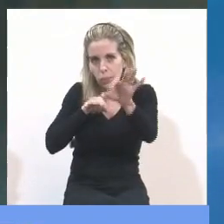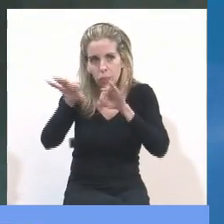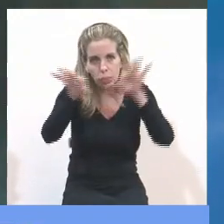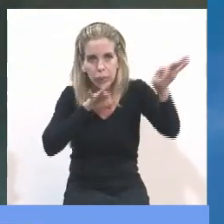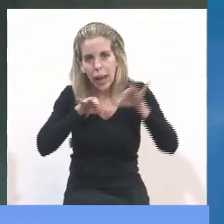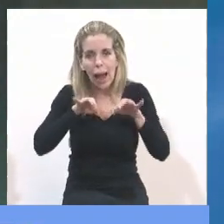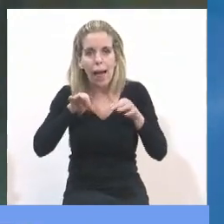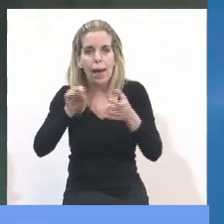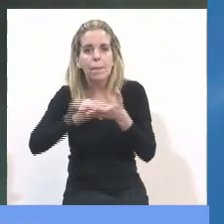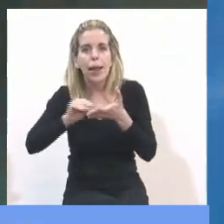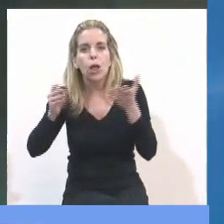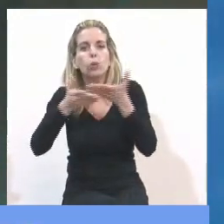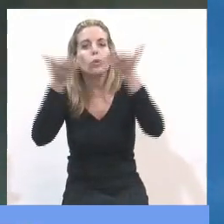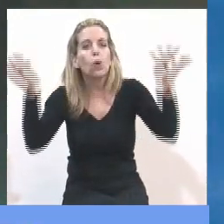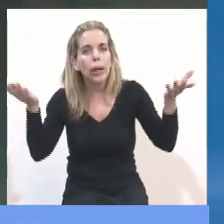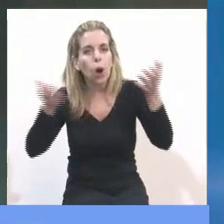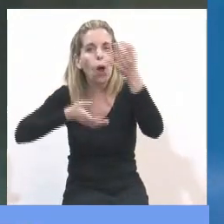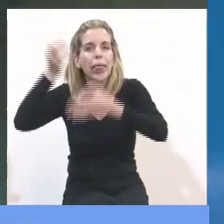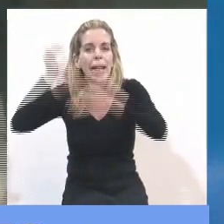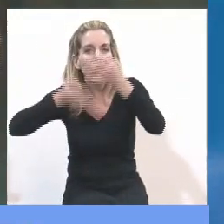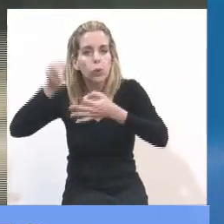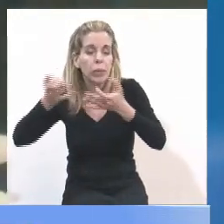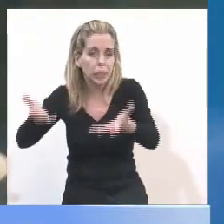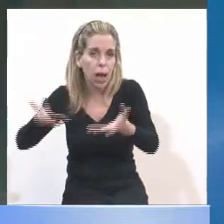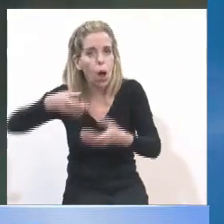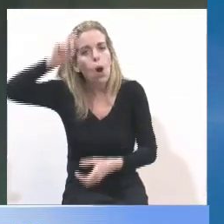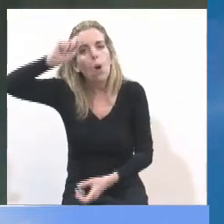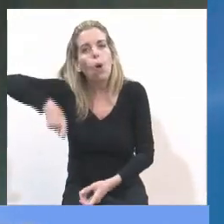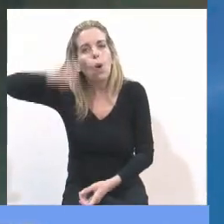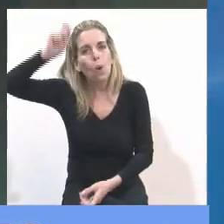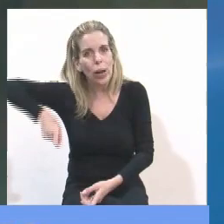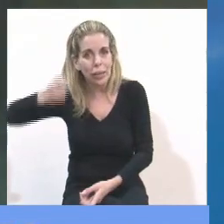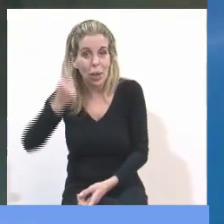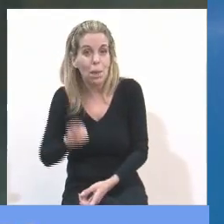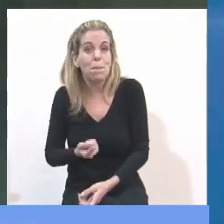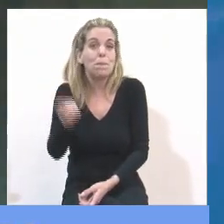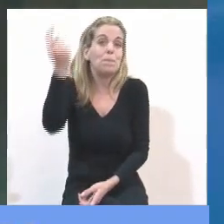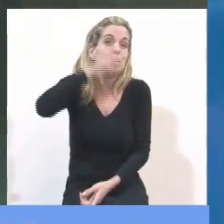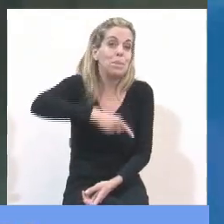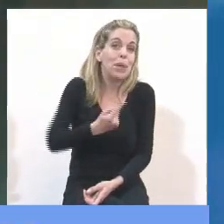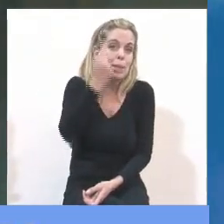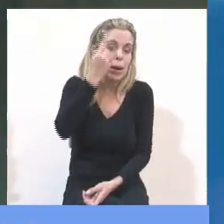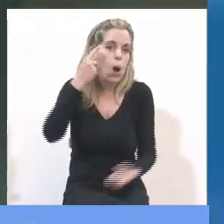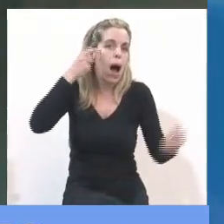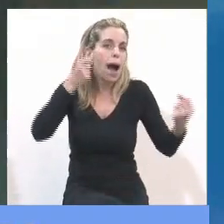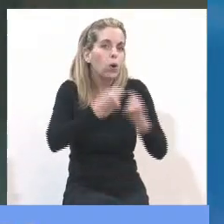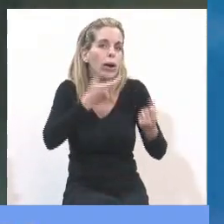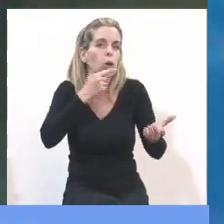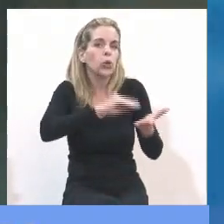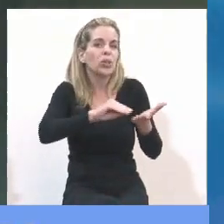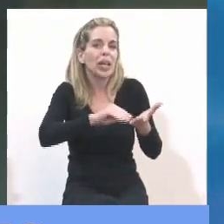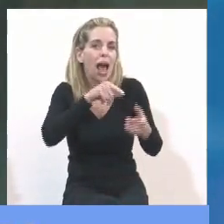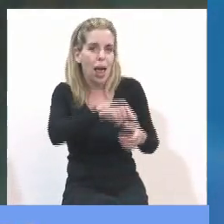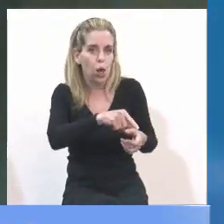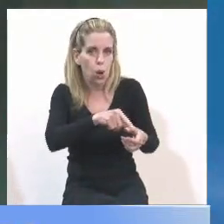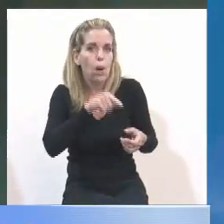de los funcionarios del Poder Judicial, es decir, de los jueces, pasen por un acuerdo del Senado, efectivamente